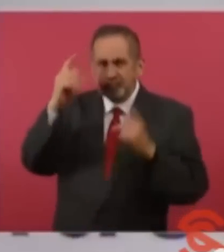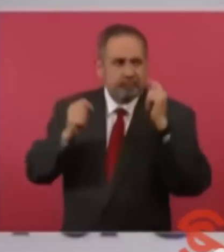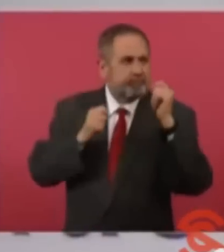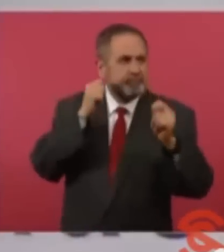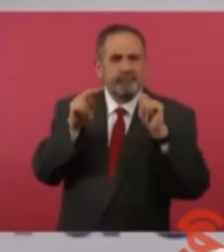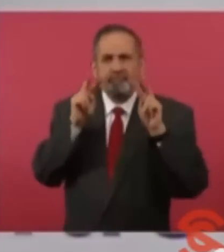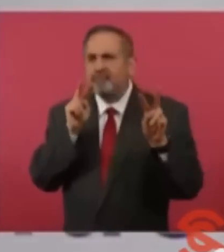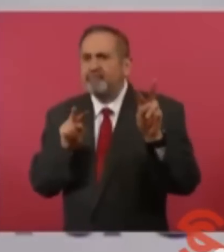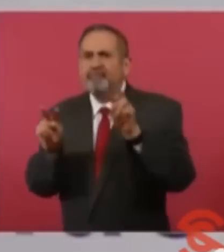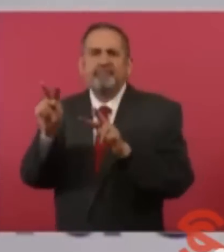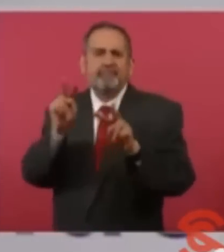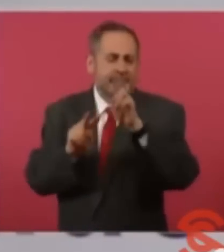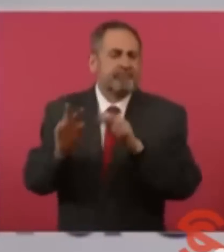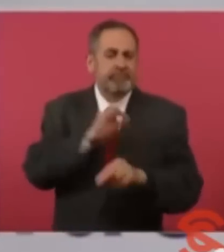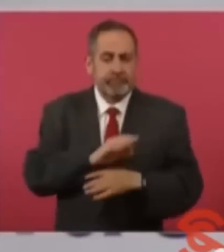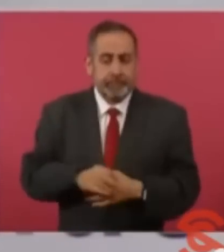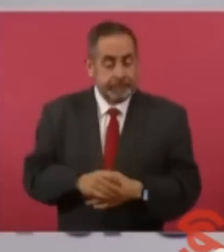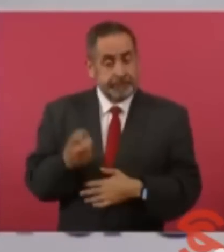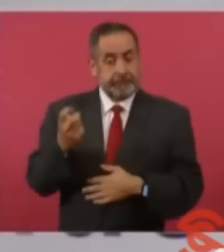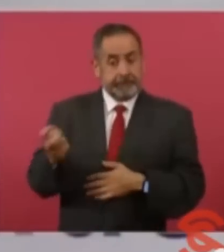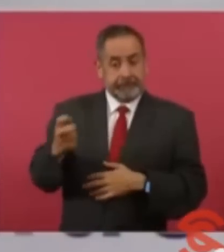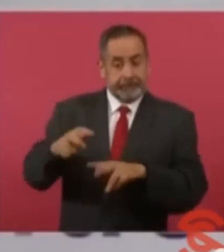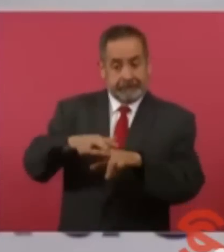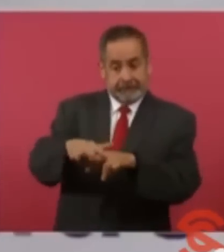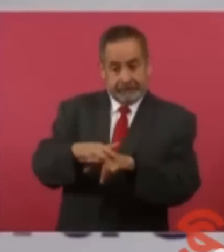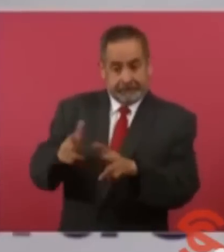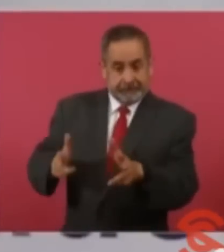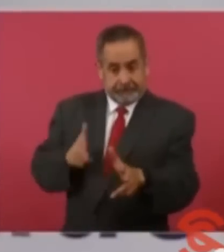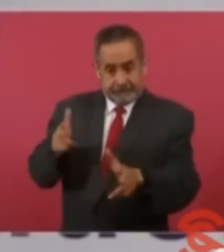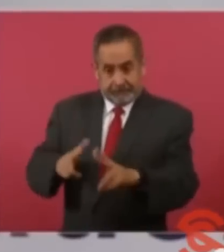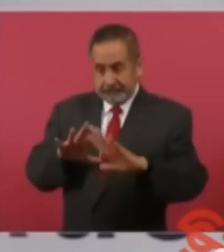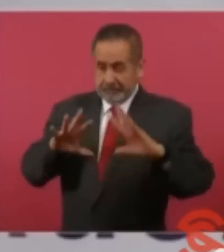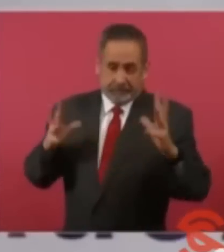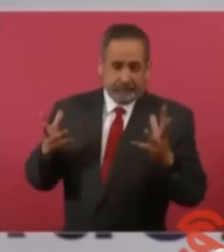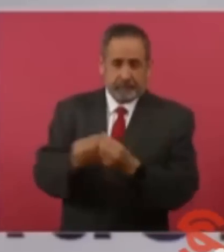hoy, esta obra de